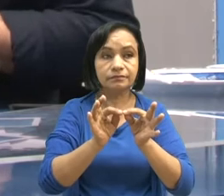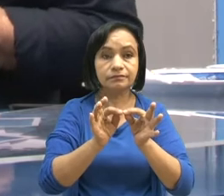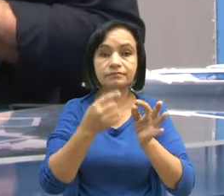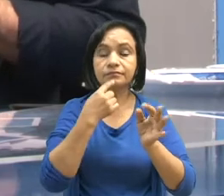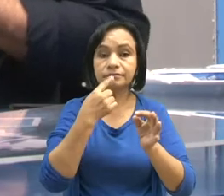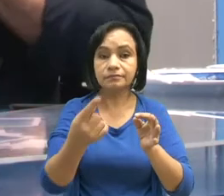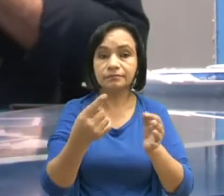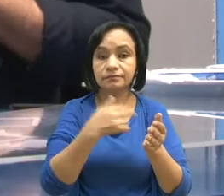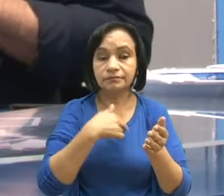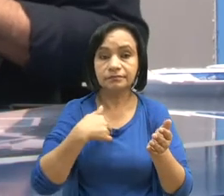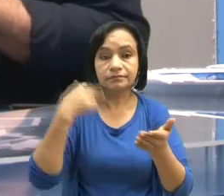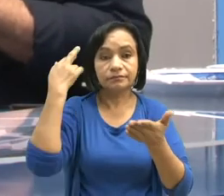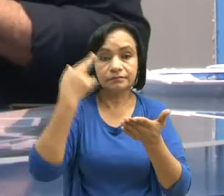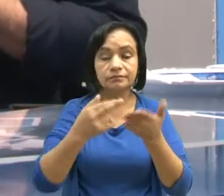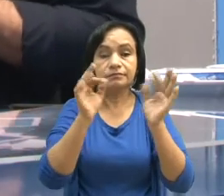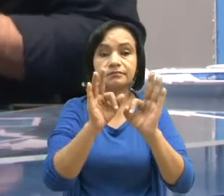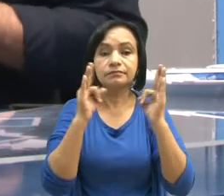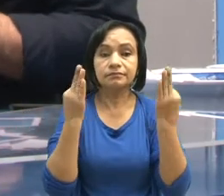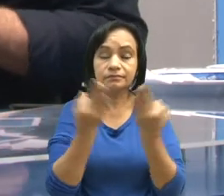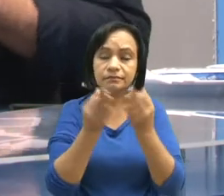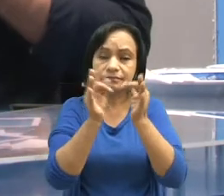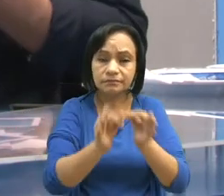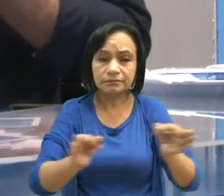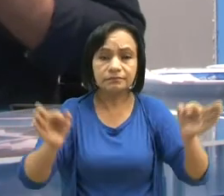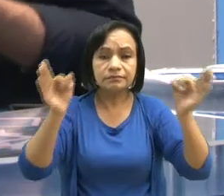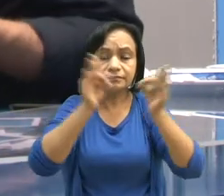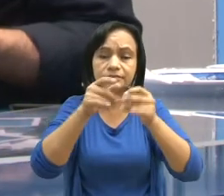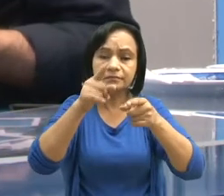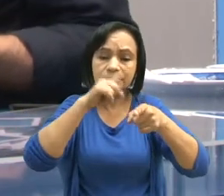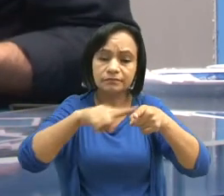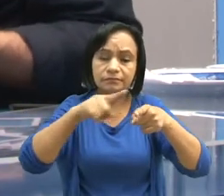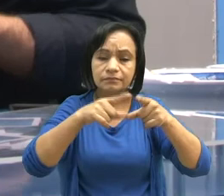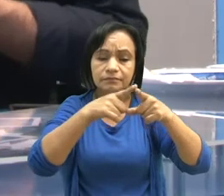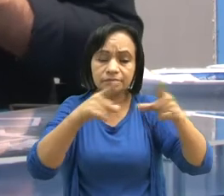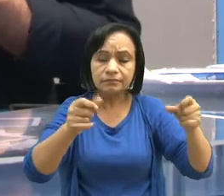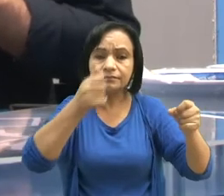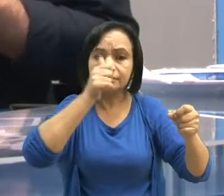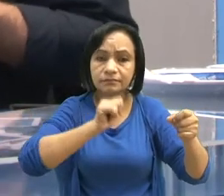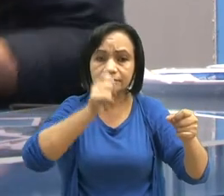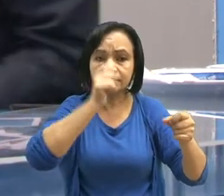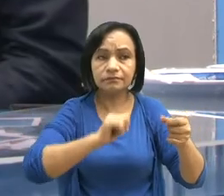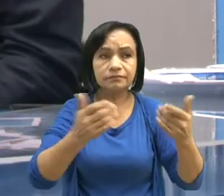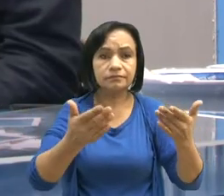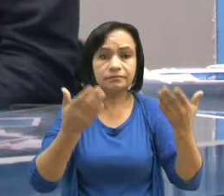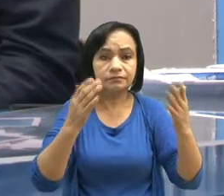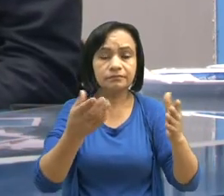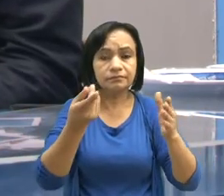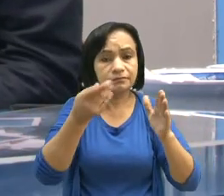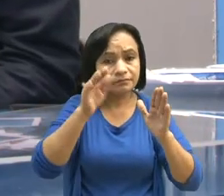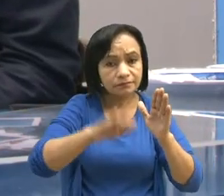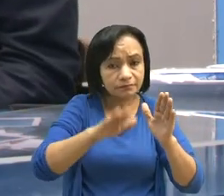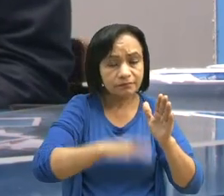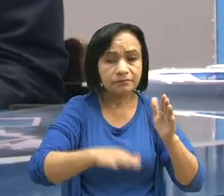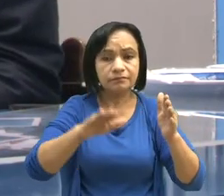destacar y recordar a nuestra familia la importancia de ponernos al día con nuestra factura. Es una de las tarifas más bajas, como te